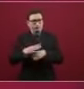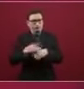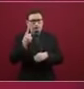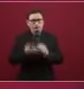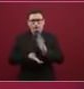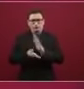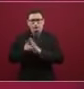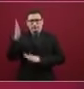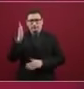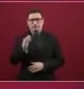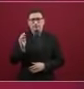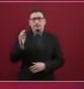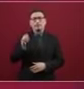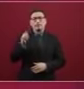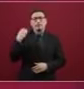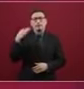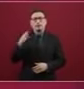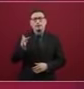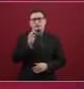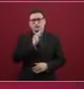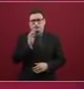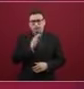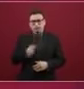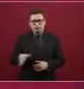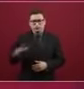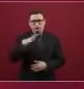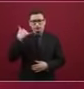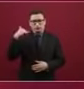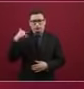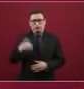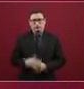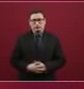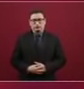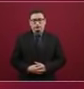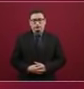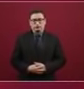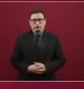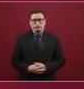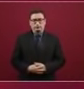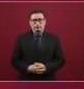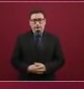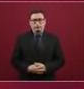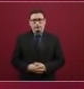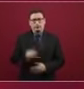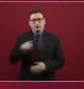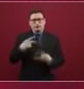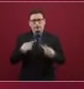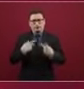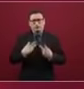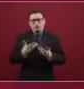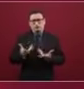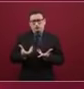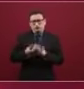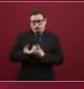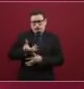Mérida, vamos a tener un encuentro con inversionistas